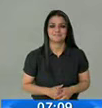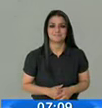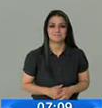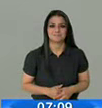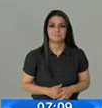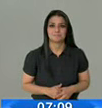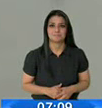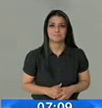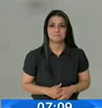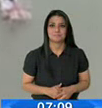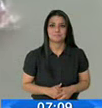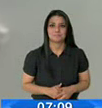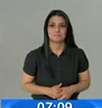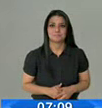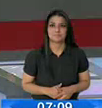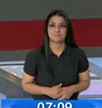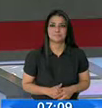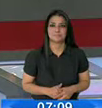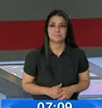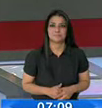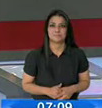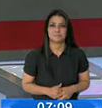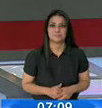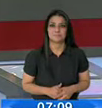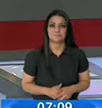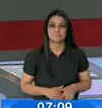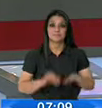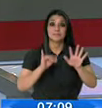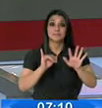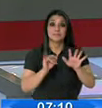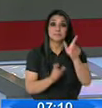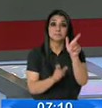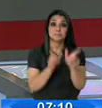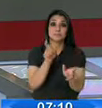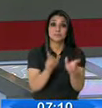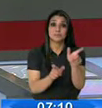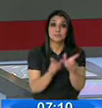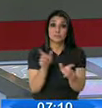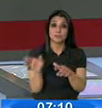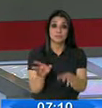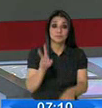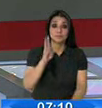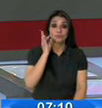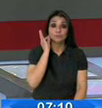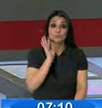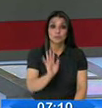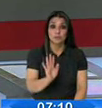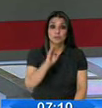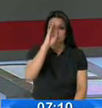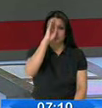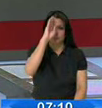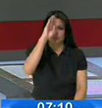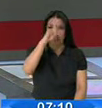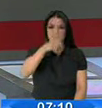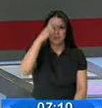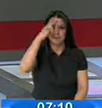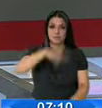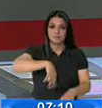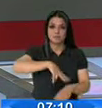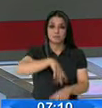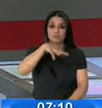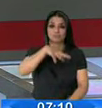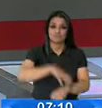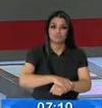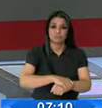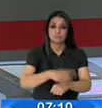Informó Iván Casamén. Seis personas, entre ellas dos mujeres, fueron detenidas por los agentes de la Policía Nacional.